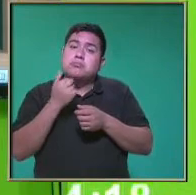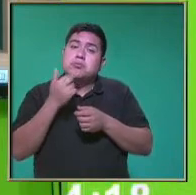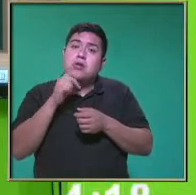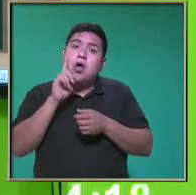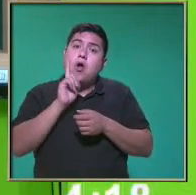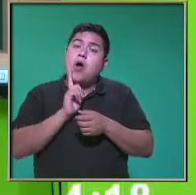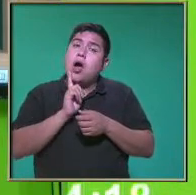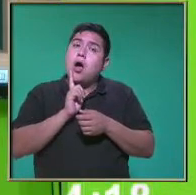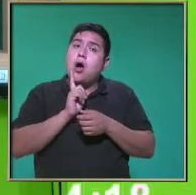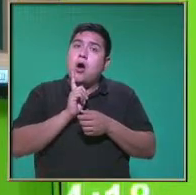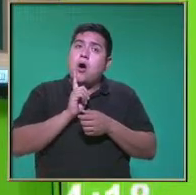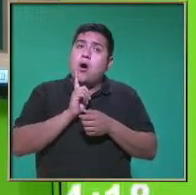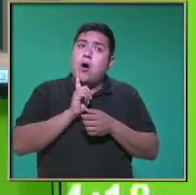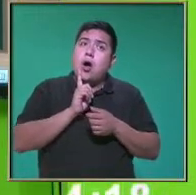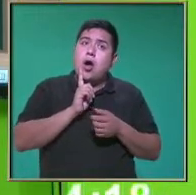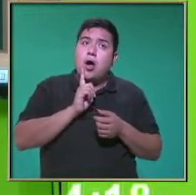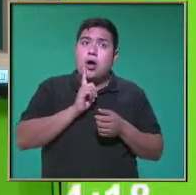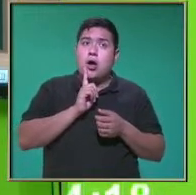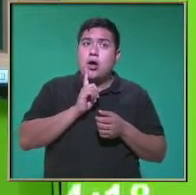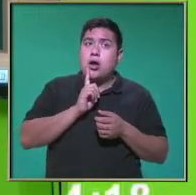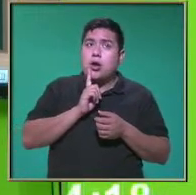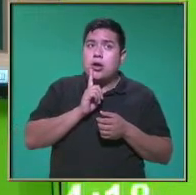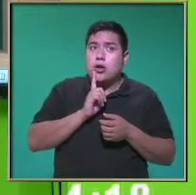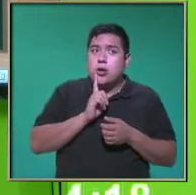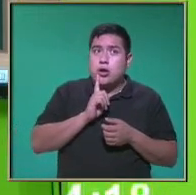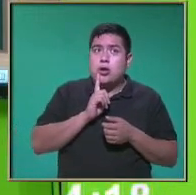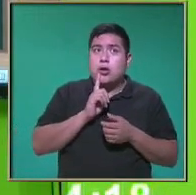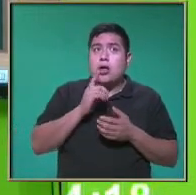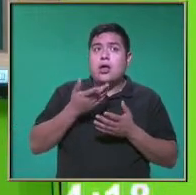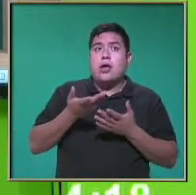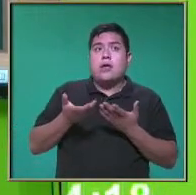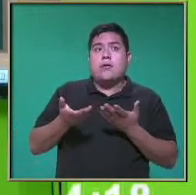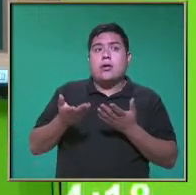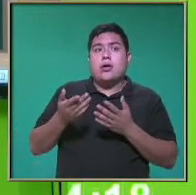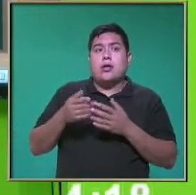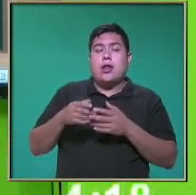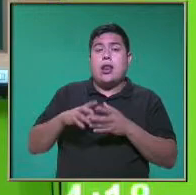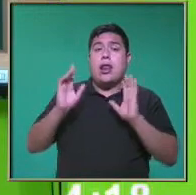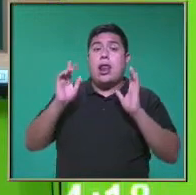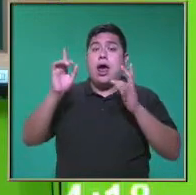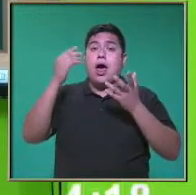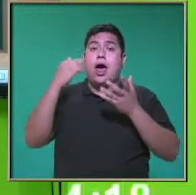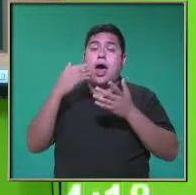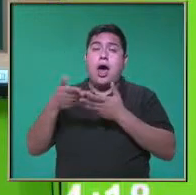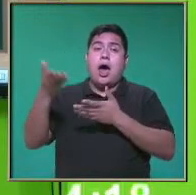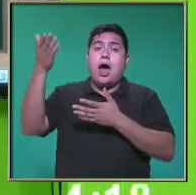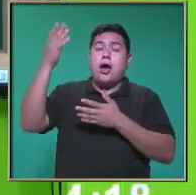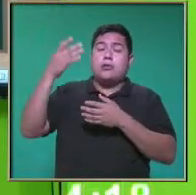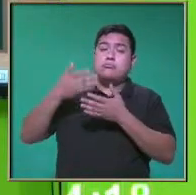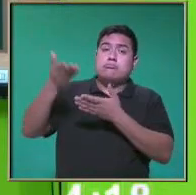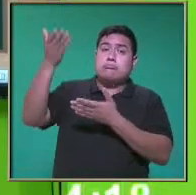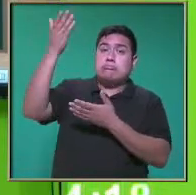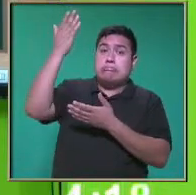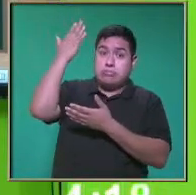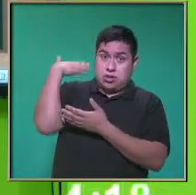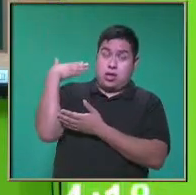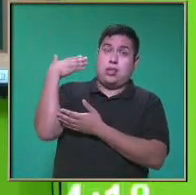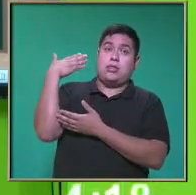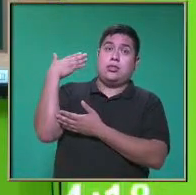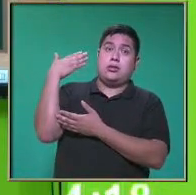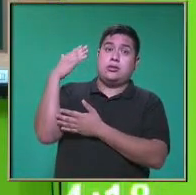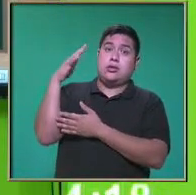hablando de Caperucita Roja, por ejemplo, the little girl was walking in the forest. La pequeña chica estaba, o la pequeña niña